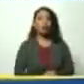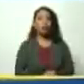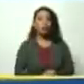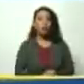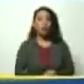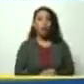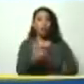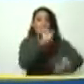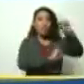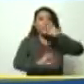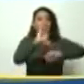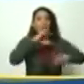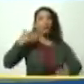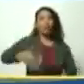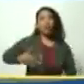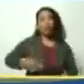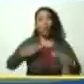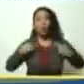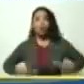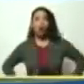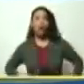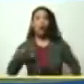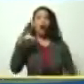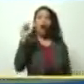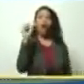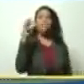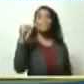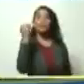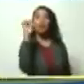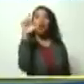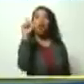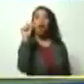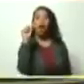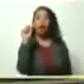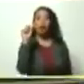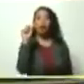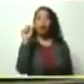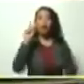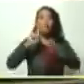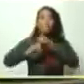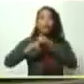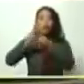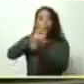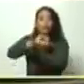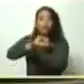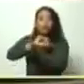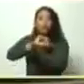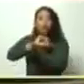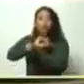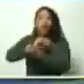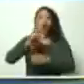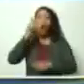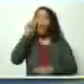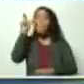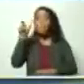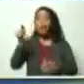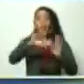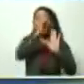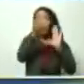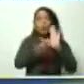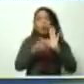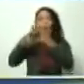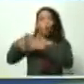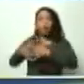defensora de derechos humanos Camila Fabri Sahab esposa de el